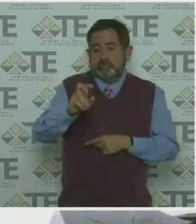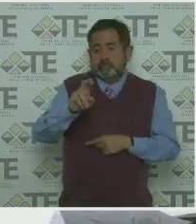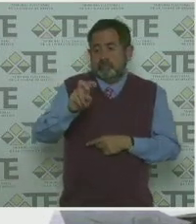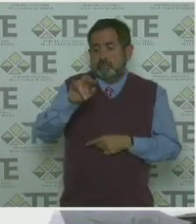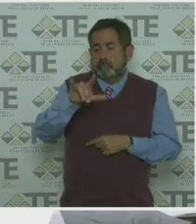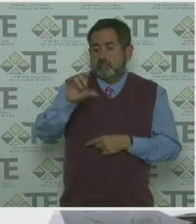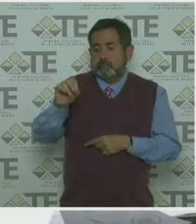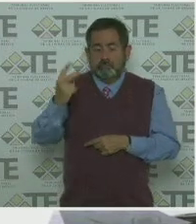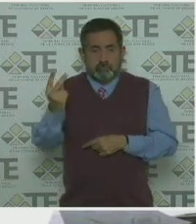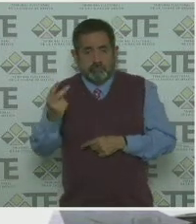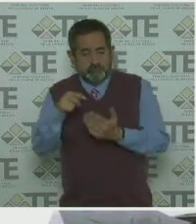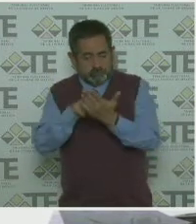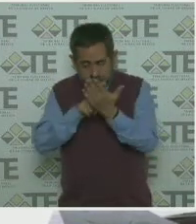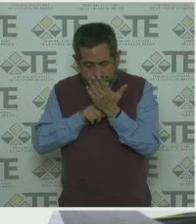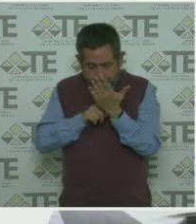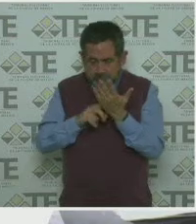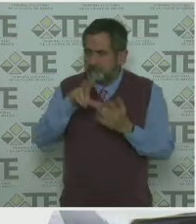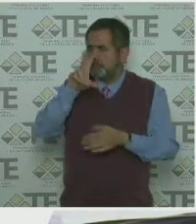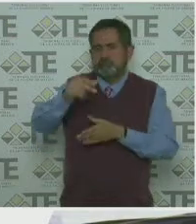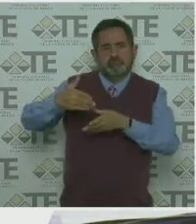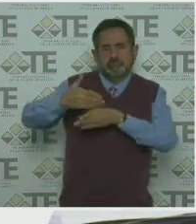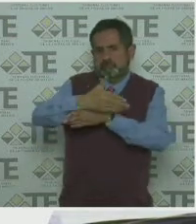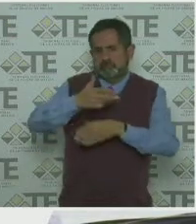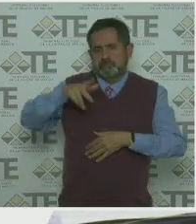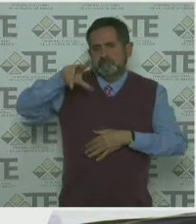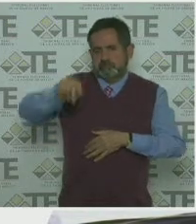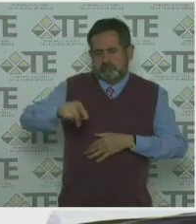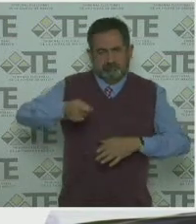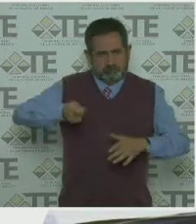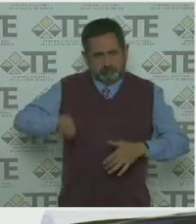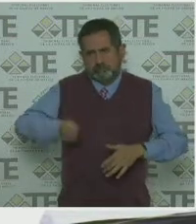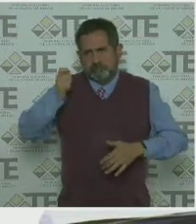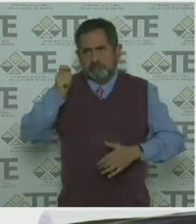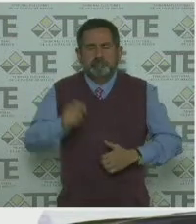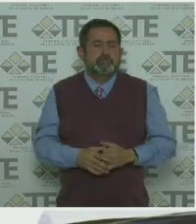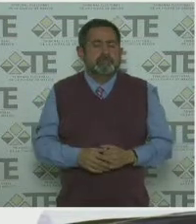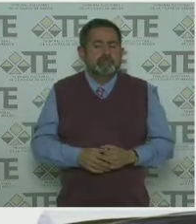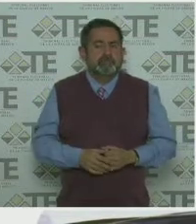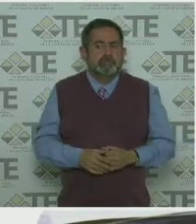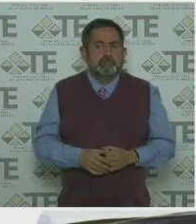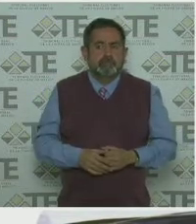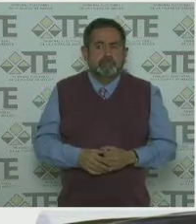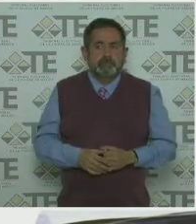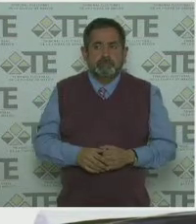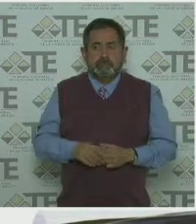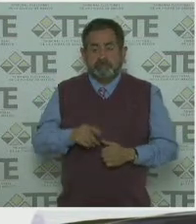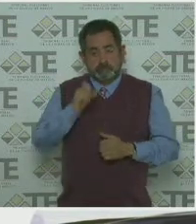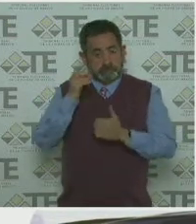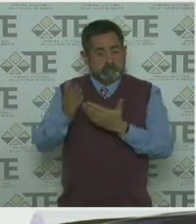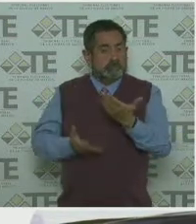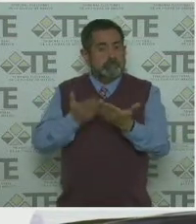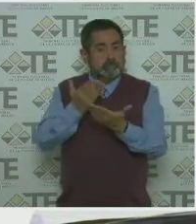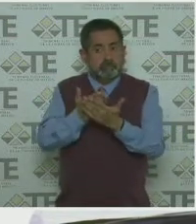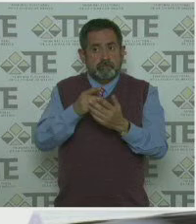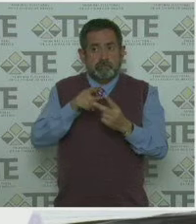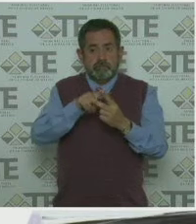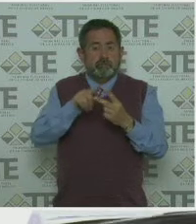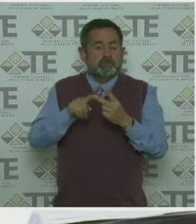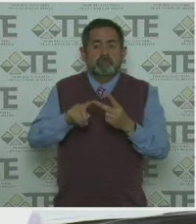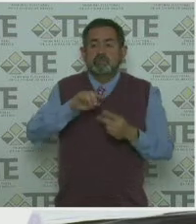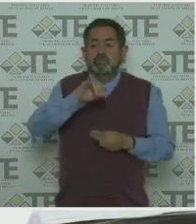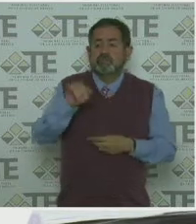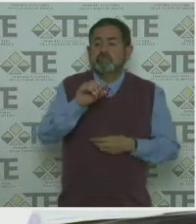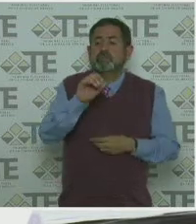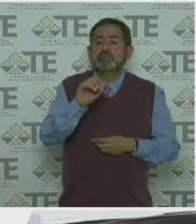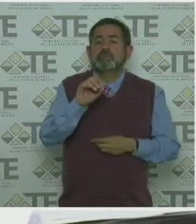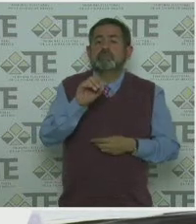2, conforme a lo establecido en la parte considerativa de dicho fallo. Dado el sentido de resolución que se propone respecto de los juicios